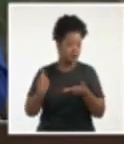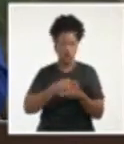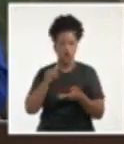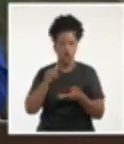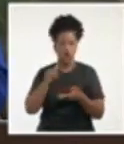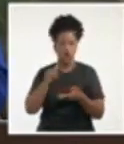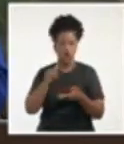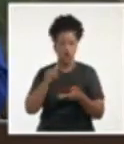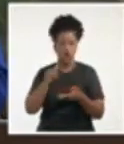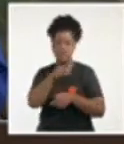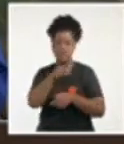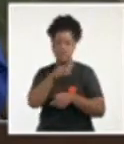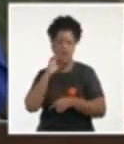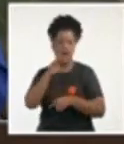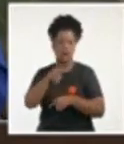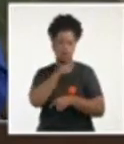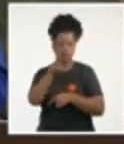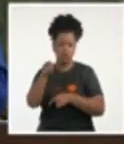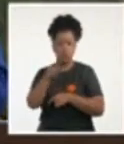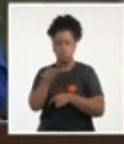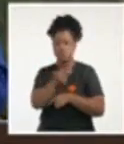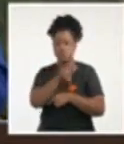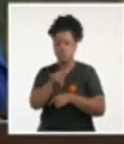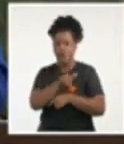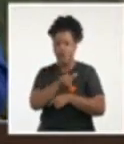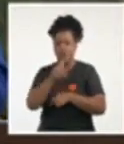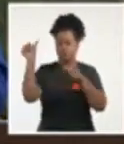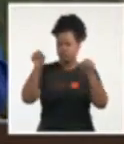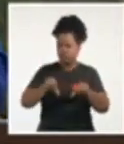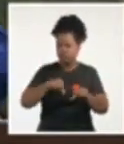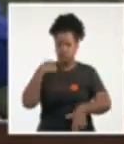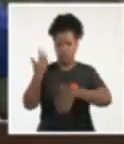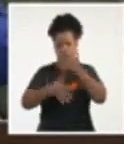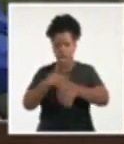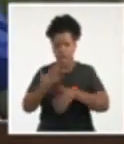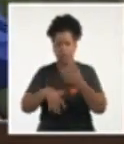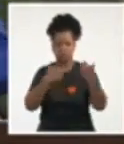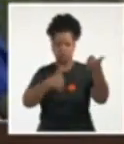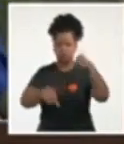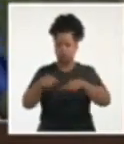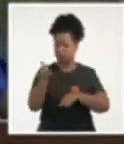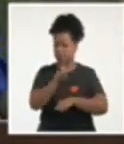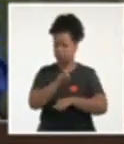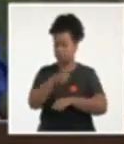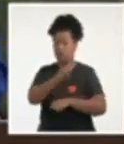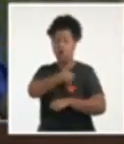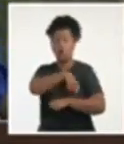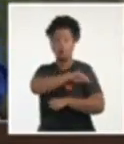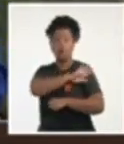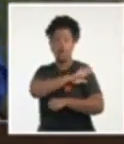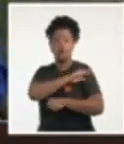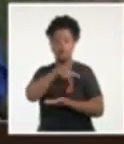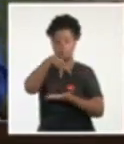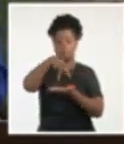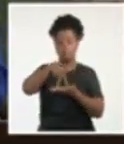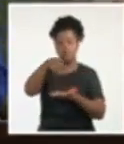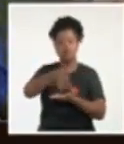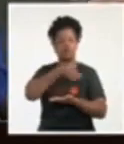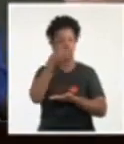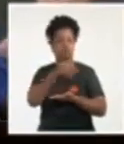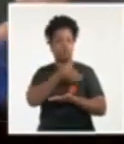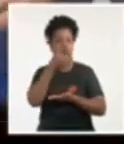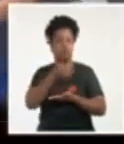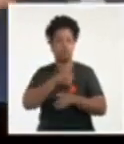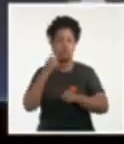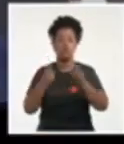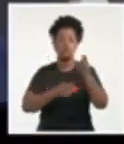las posiciones de fuerza, desde las posiciones violentas. El pueblo fue a discutir, fue a argumentar, lo que pasa es que enfrentaron